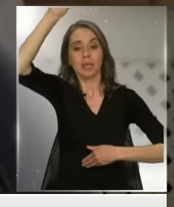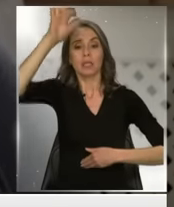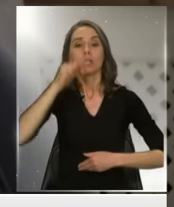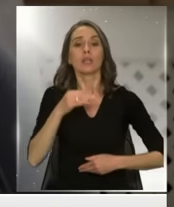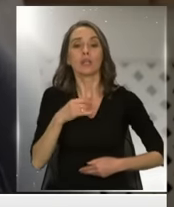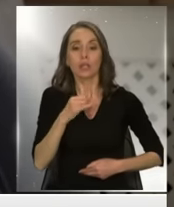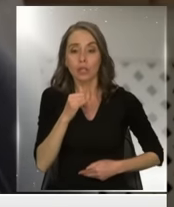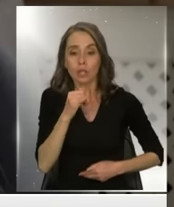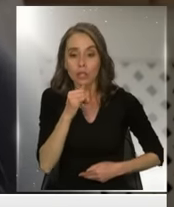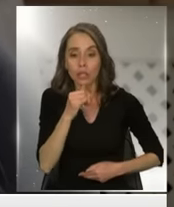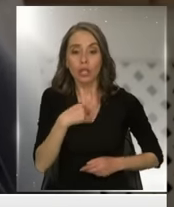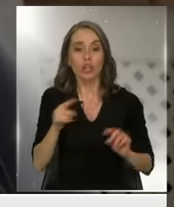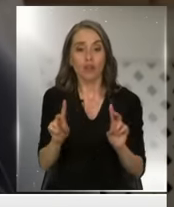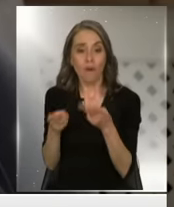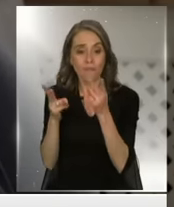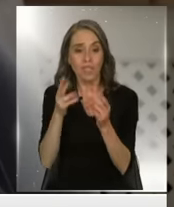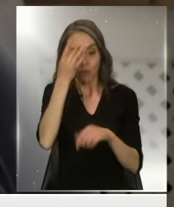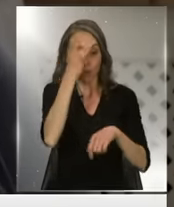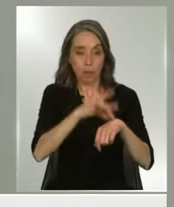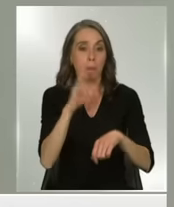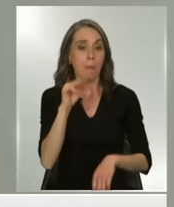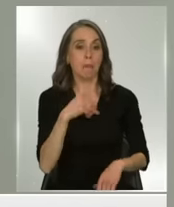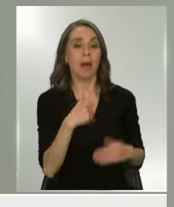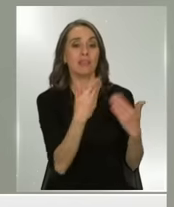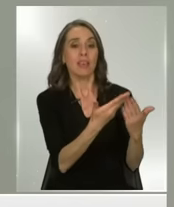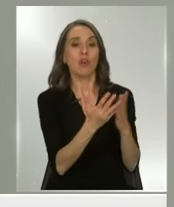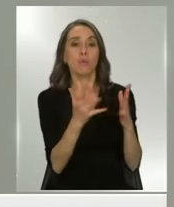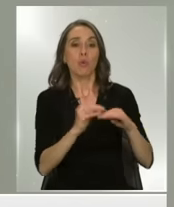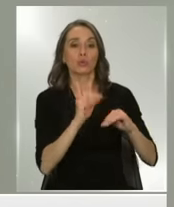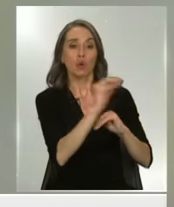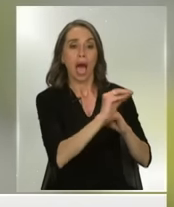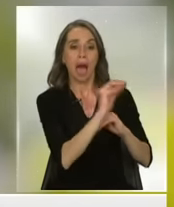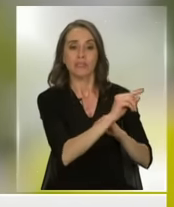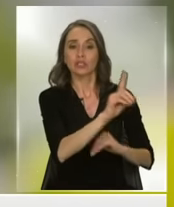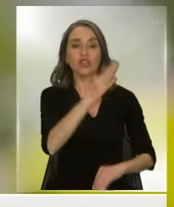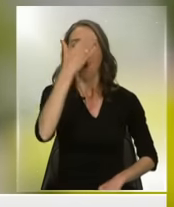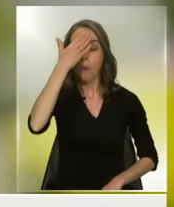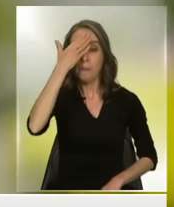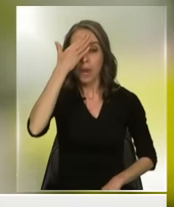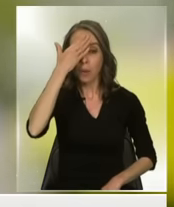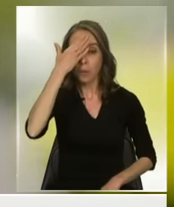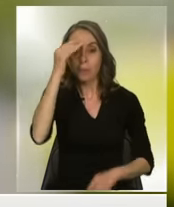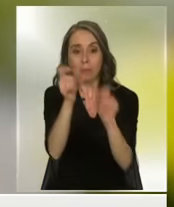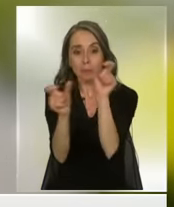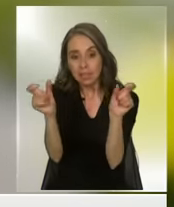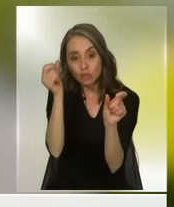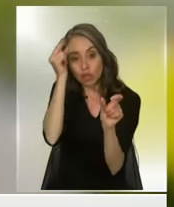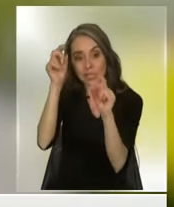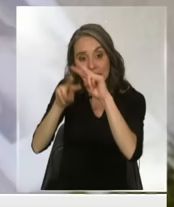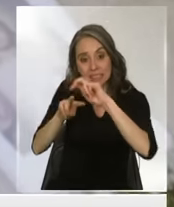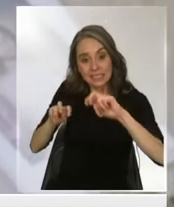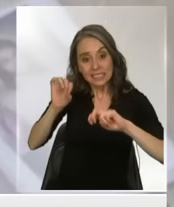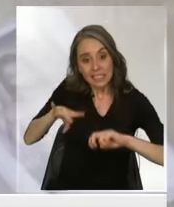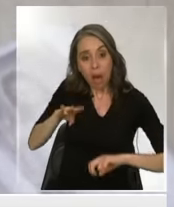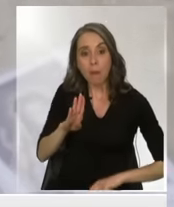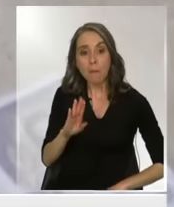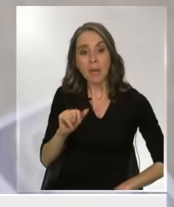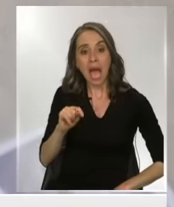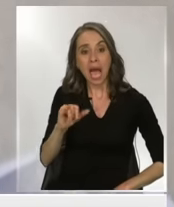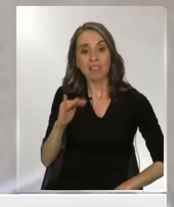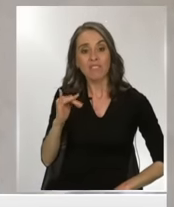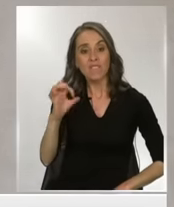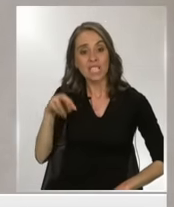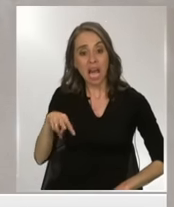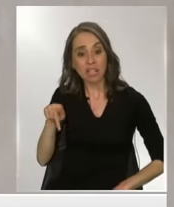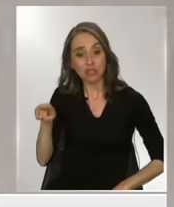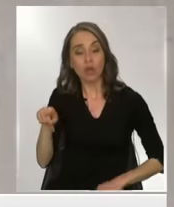saldré vivo de esto, pero mamá, te daré muchos avisos, no te preocupes. Para los entendidos, la beatificación de Carlo